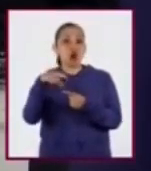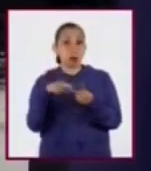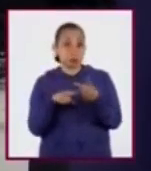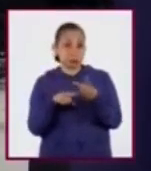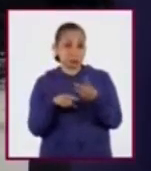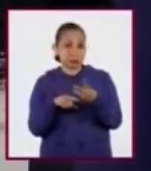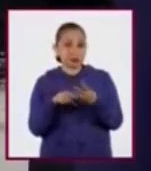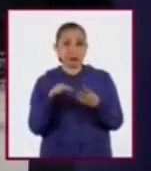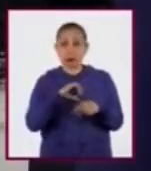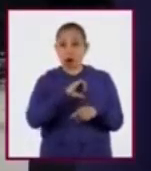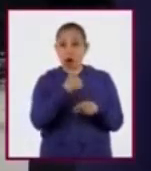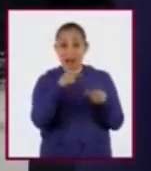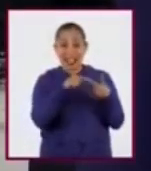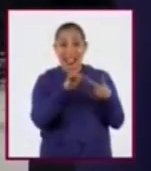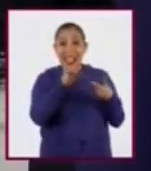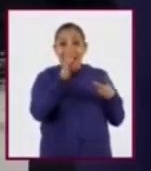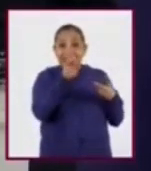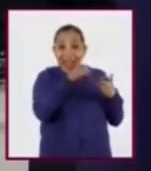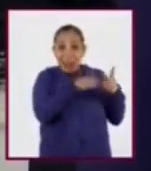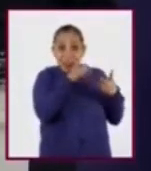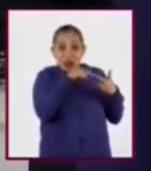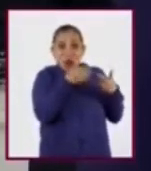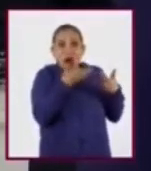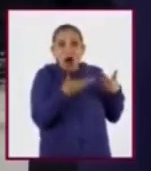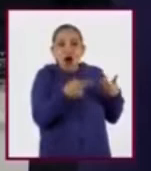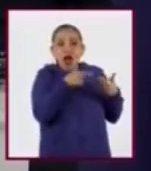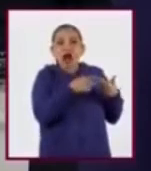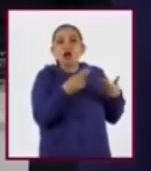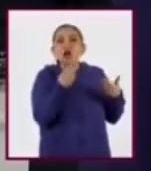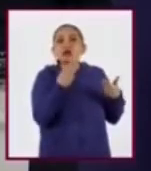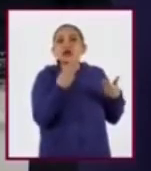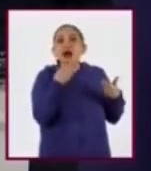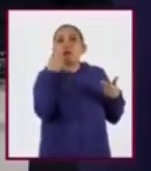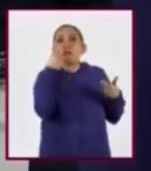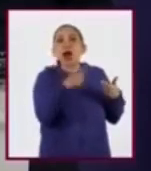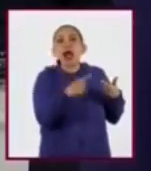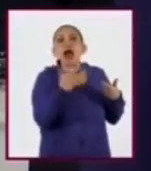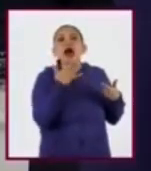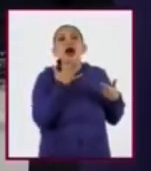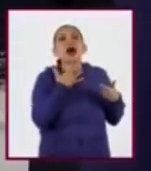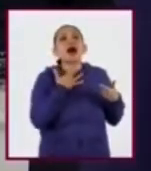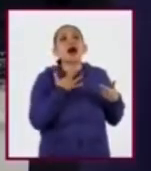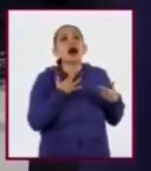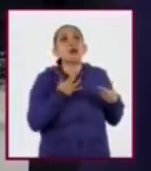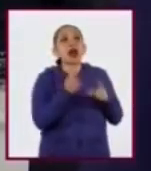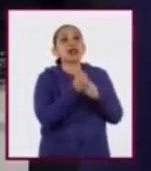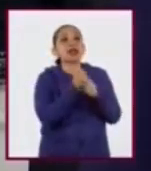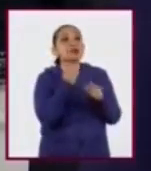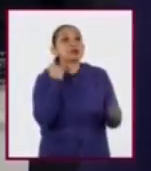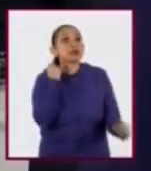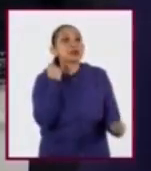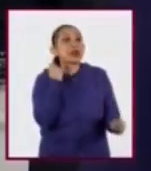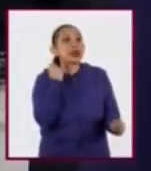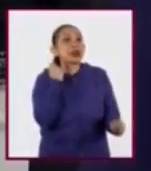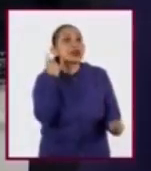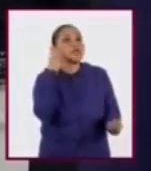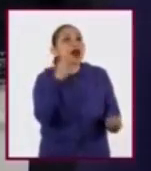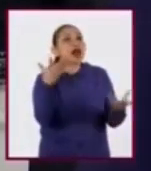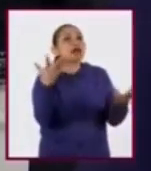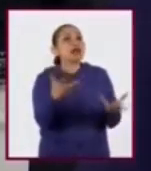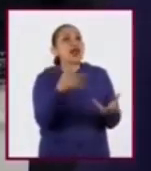Algo sorprendente de este elemento es que puede ser utilizado como combustible para el transporte y para